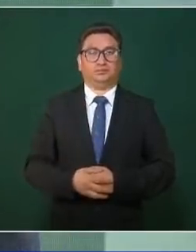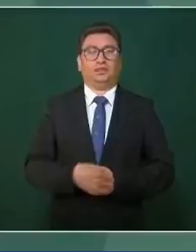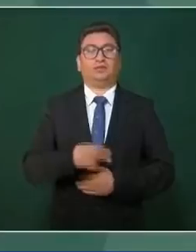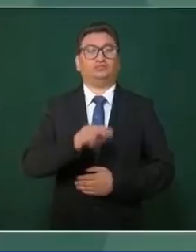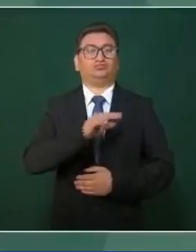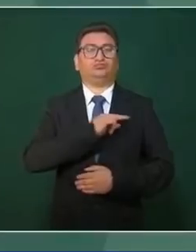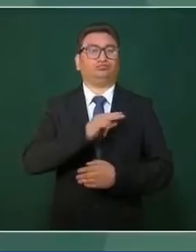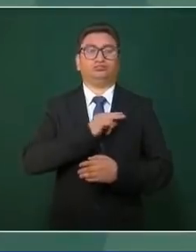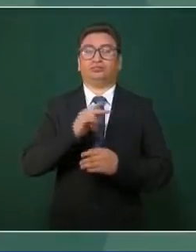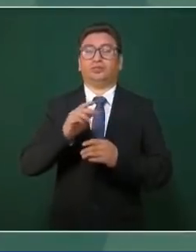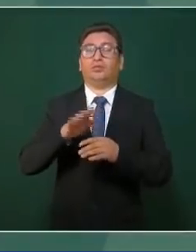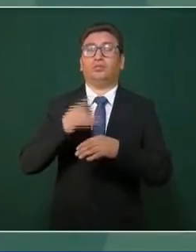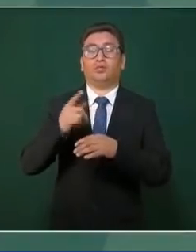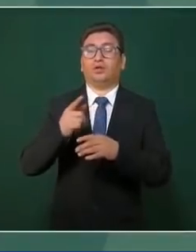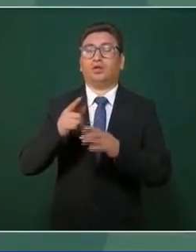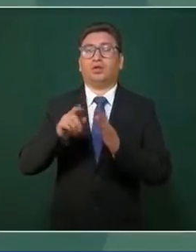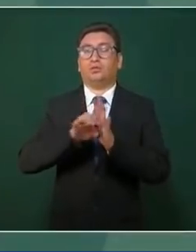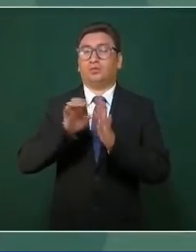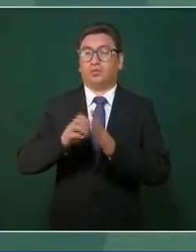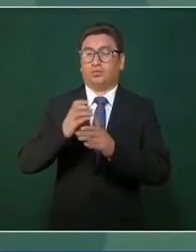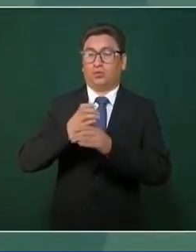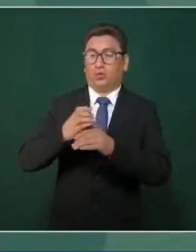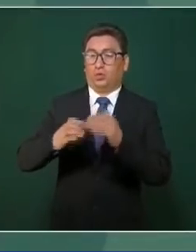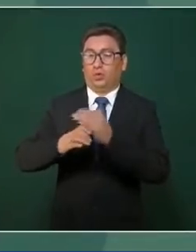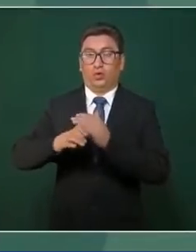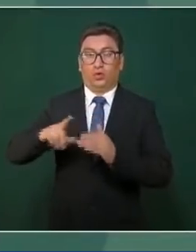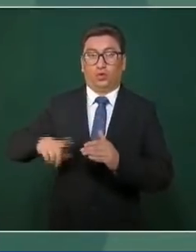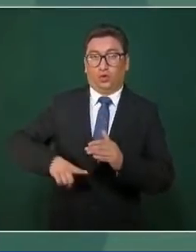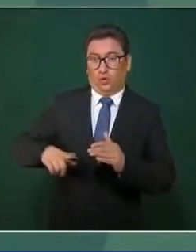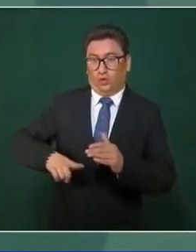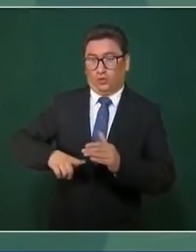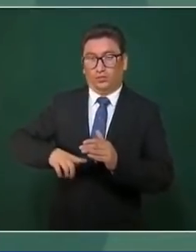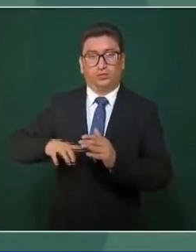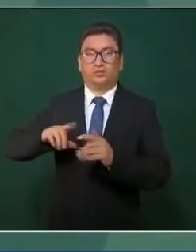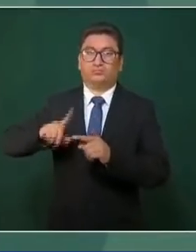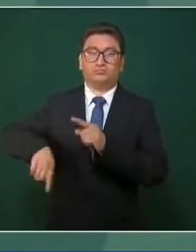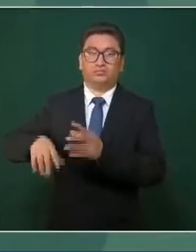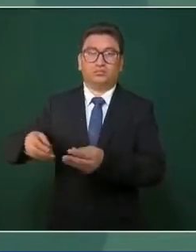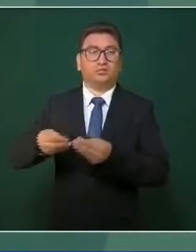la transferencia, el traslado de bienes públicos a particulares,